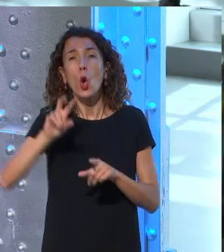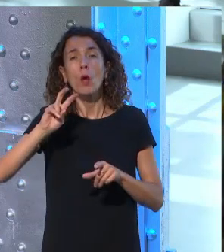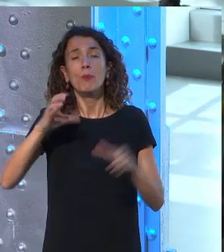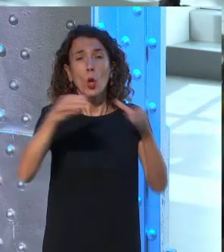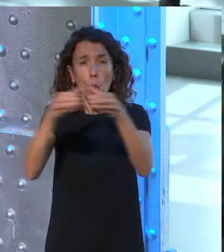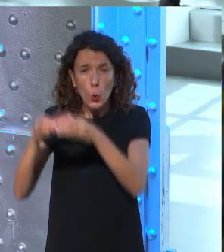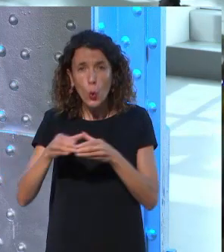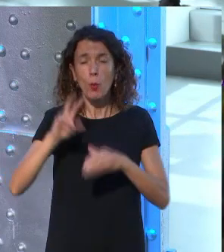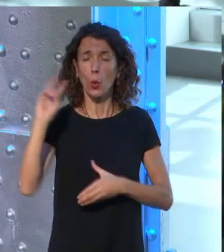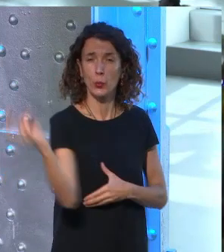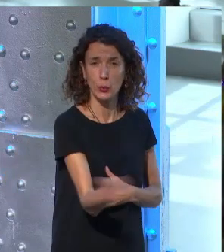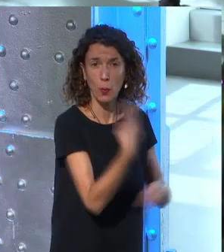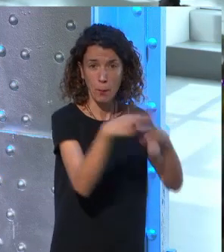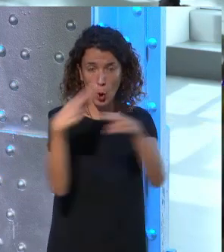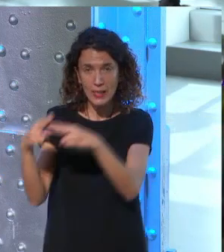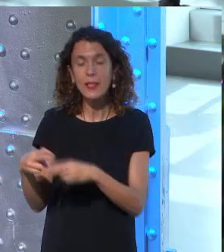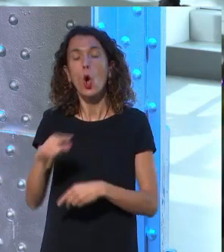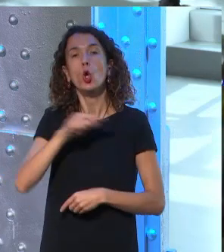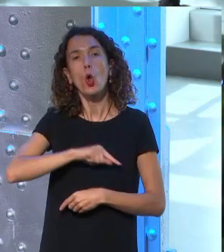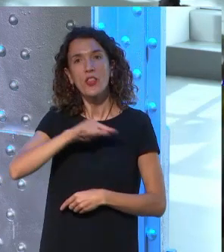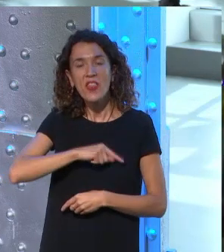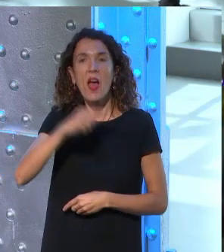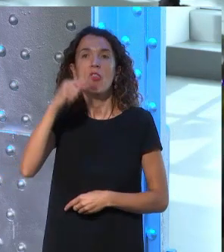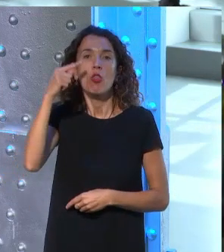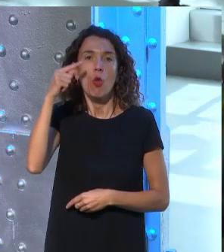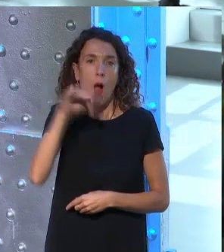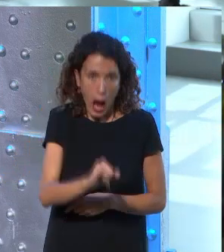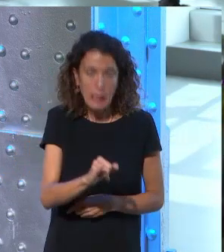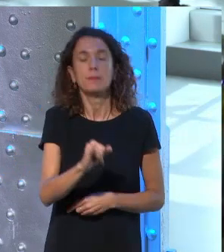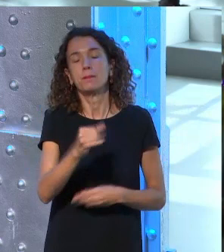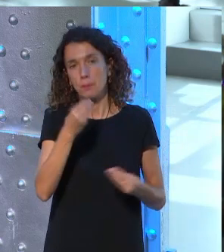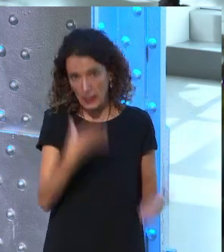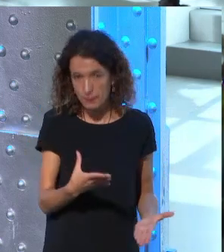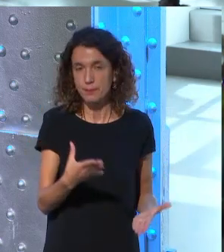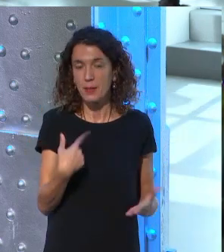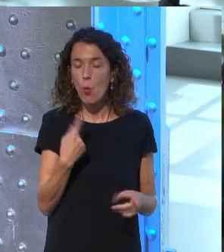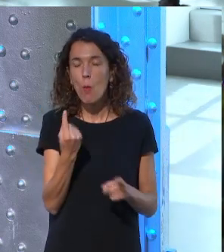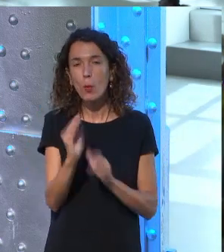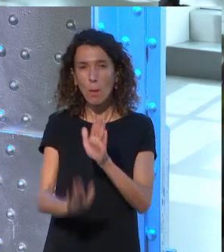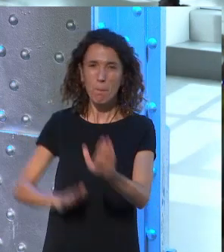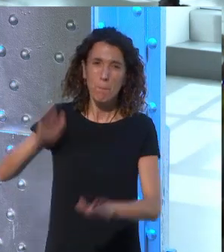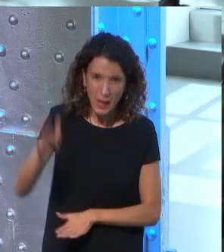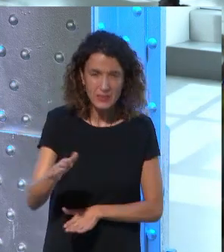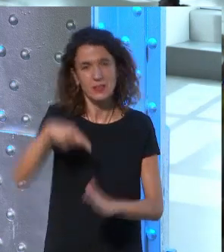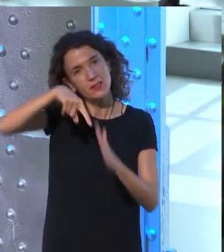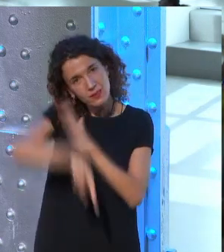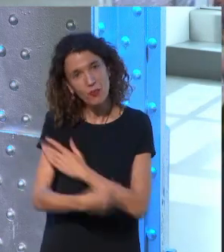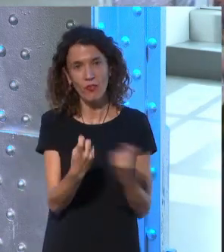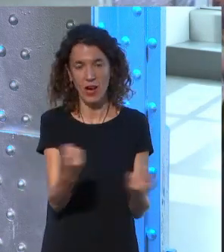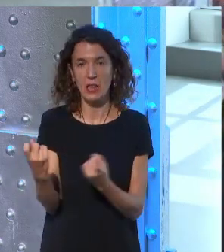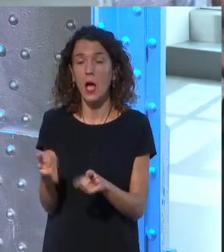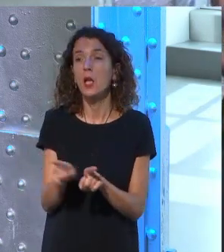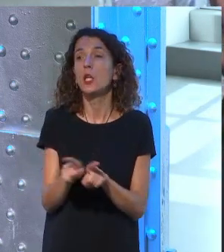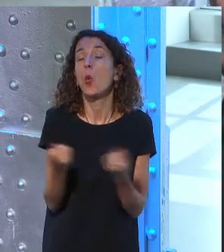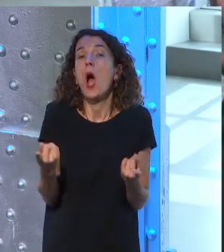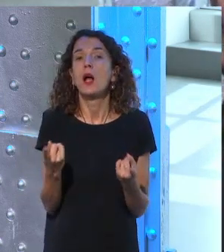grupos parlamentarios están concienciados, pero pensamos que hay que dar un paso más adelante. No se